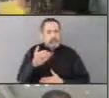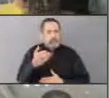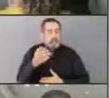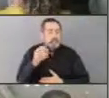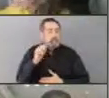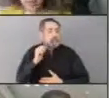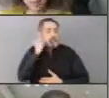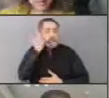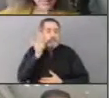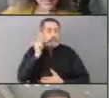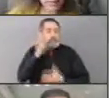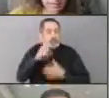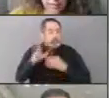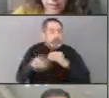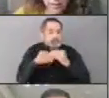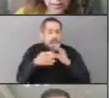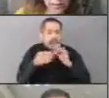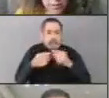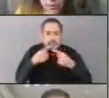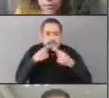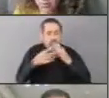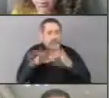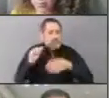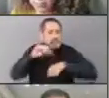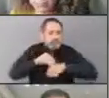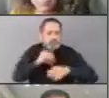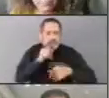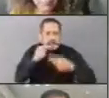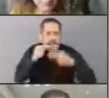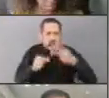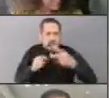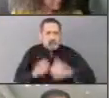usted hacer algún comentario en relación con sus asuntos?